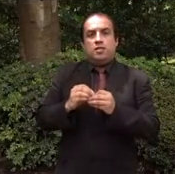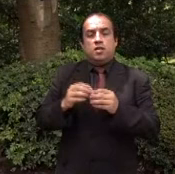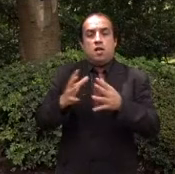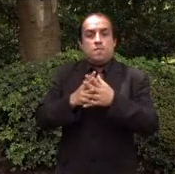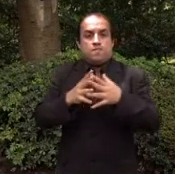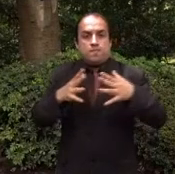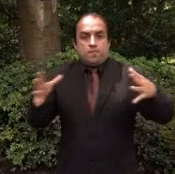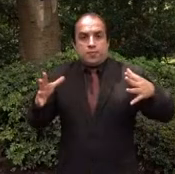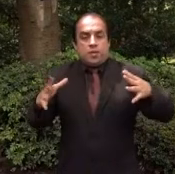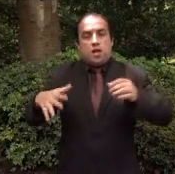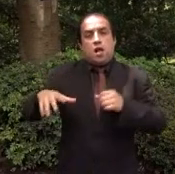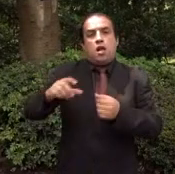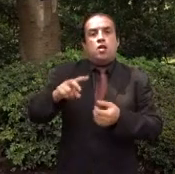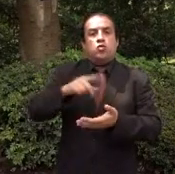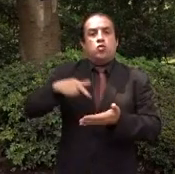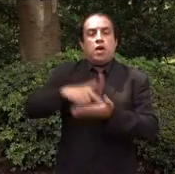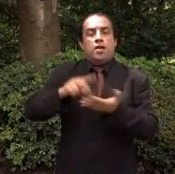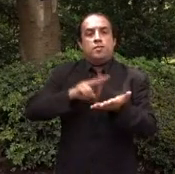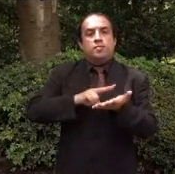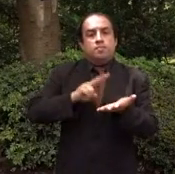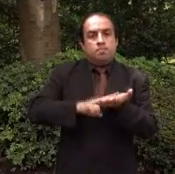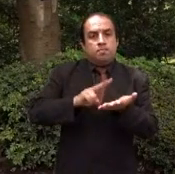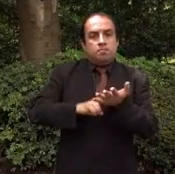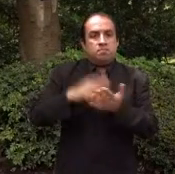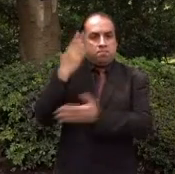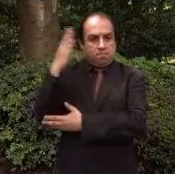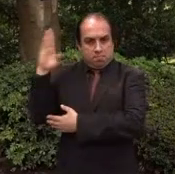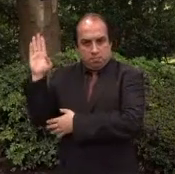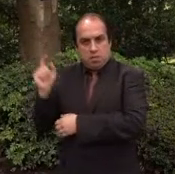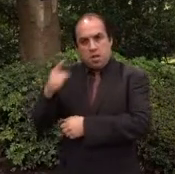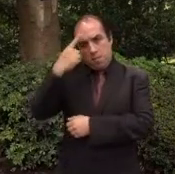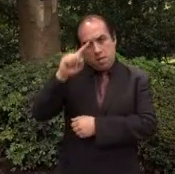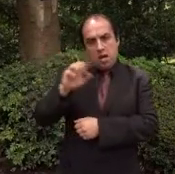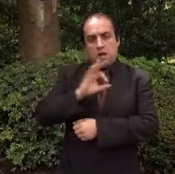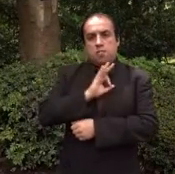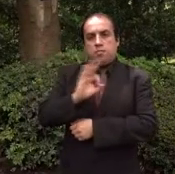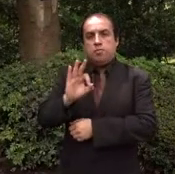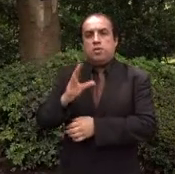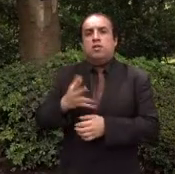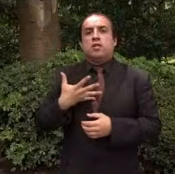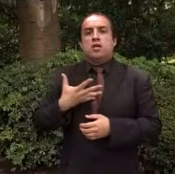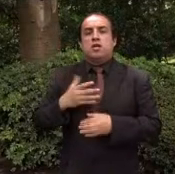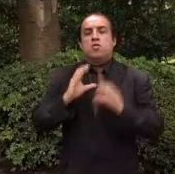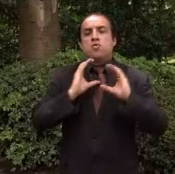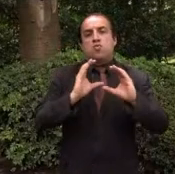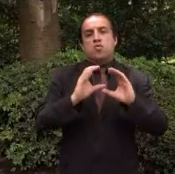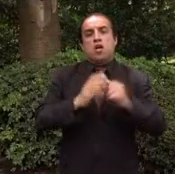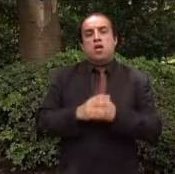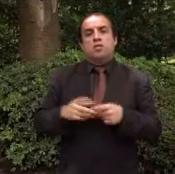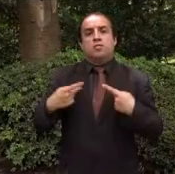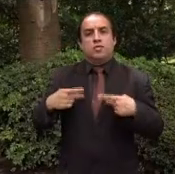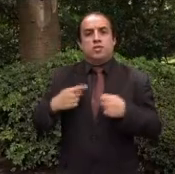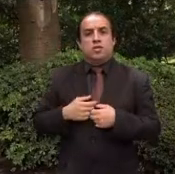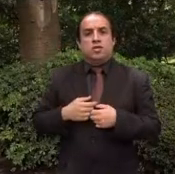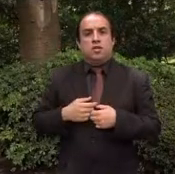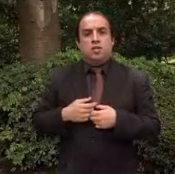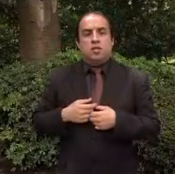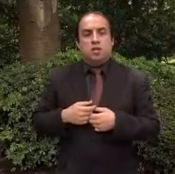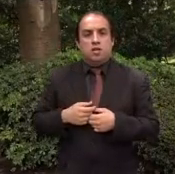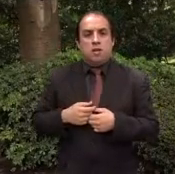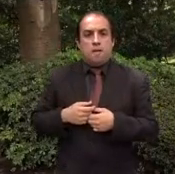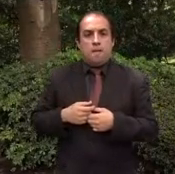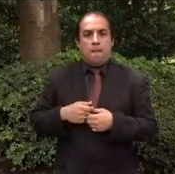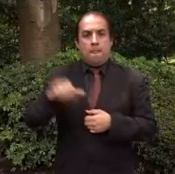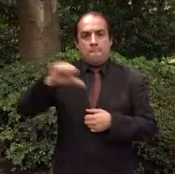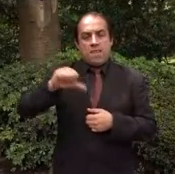verdes y con ello haya mayor equidad de ellas en los capitalinos y también alcancemos aquel sueño de Miguel Ángel de Quevedo de que este siga siendo